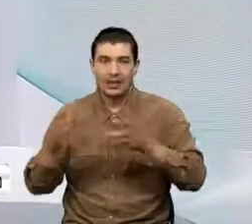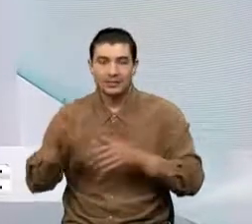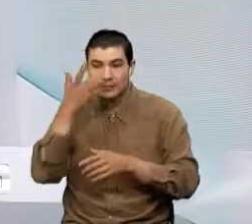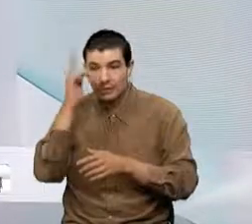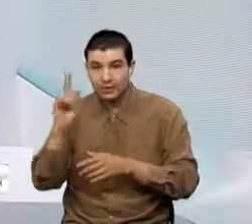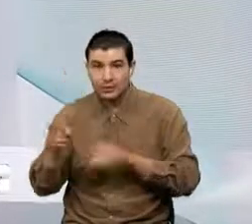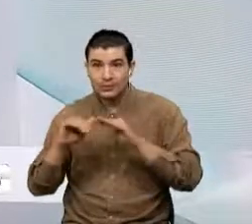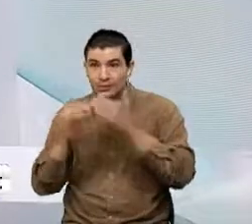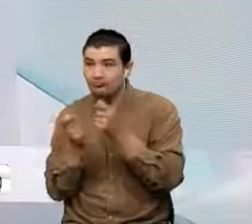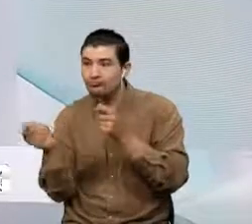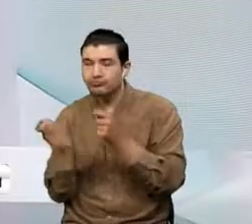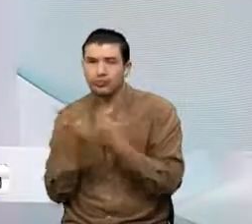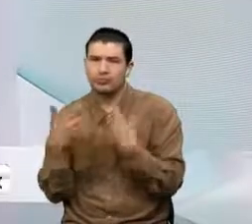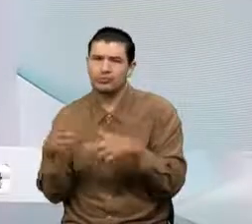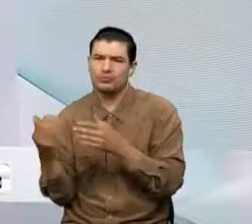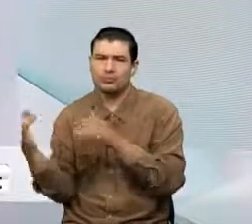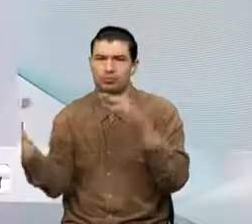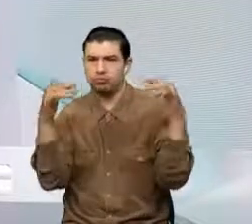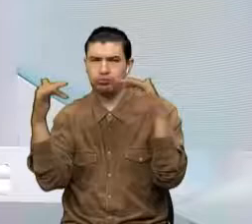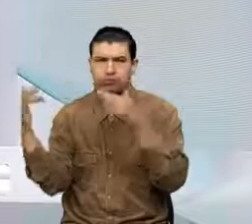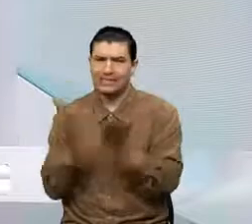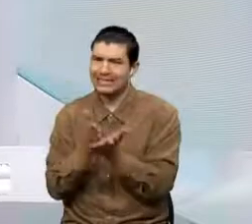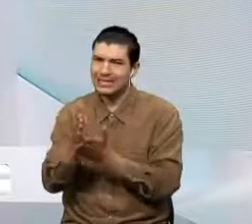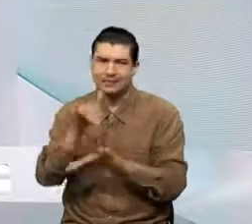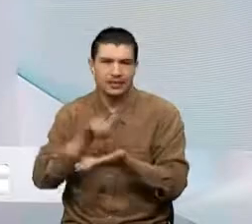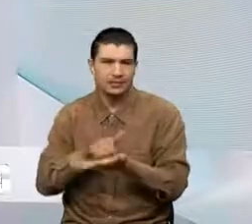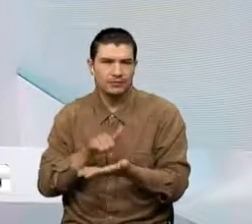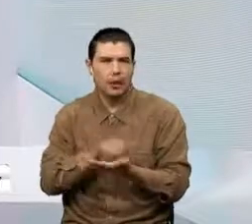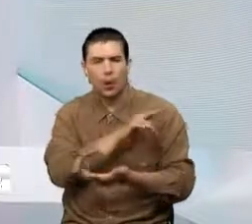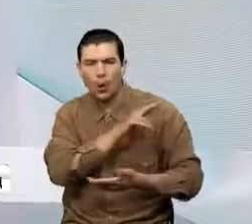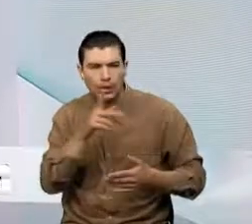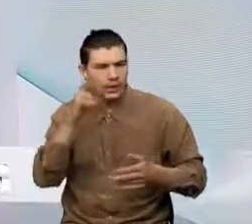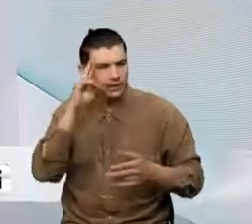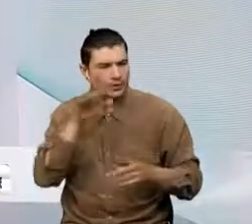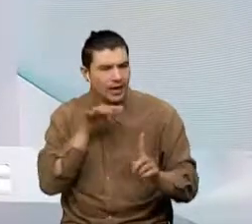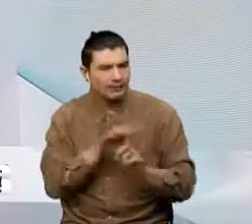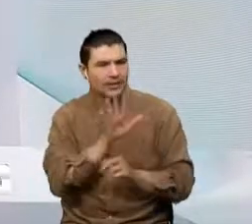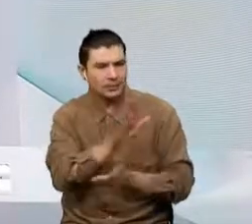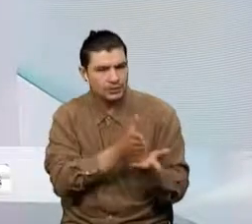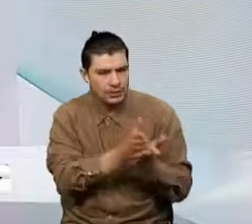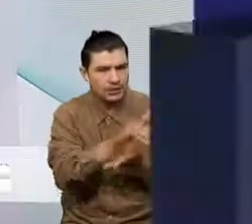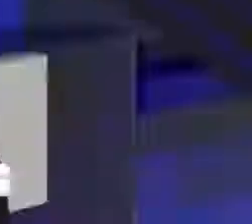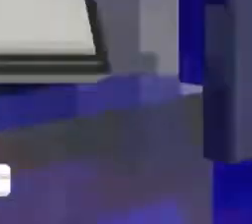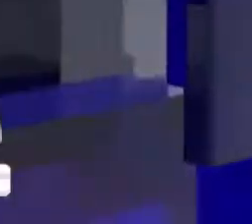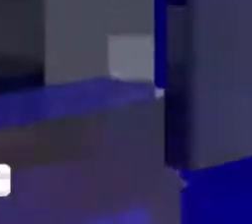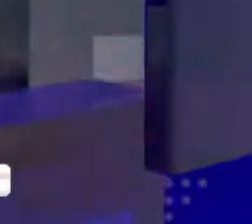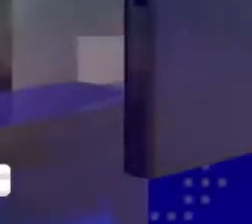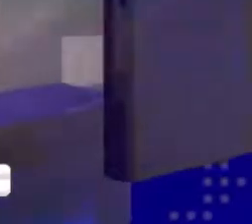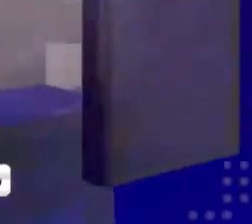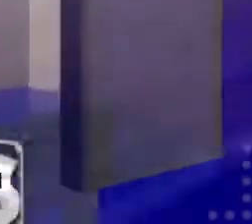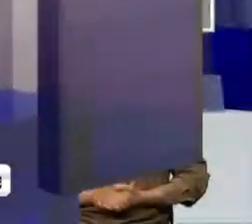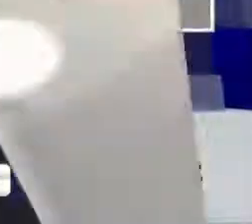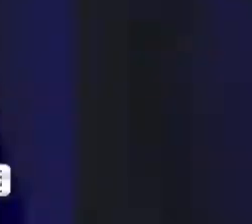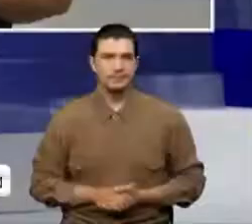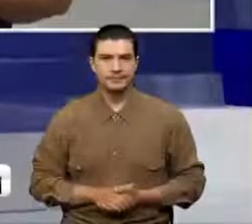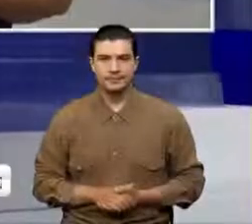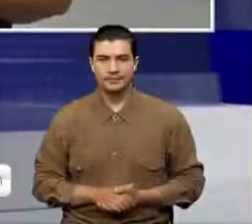los enfrentamientos. Raúl Garzón, buenas tardes. ¿Qué otras razones afectan aún esta zona de norte de Santander?